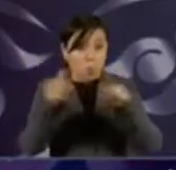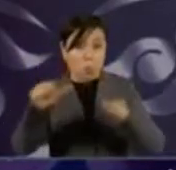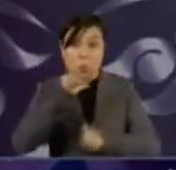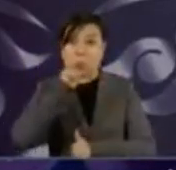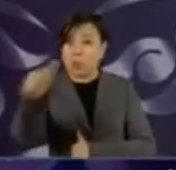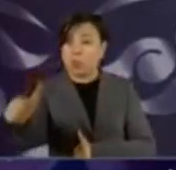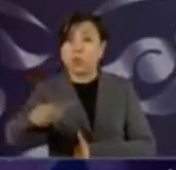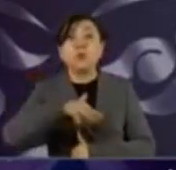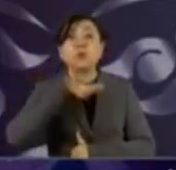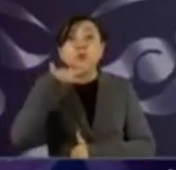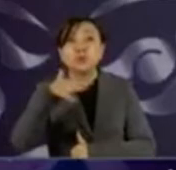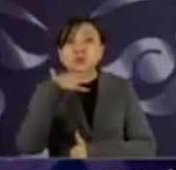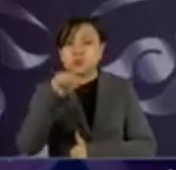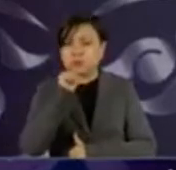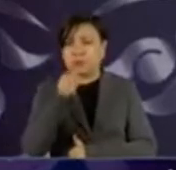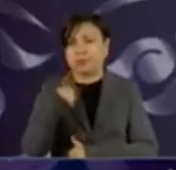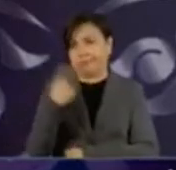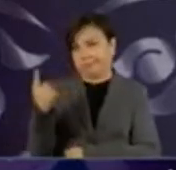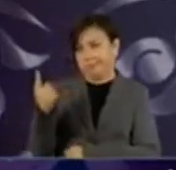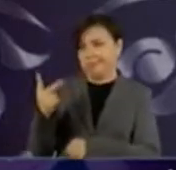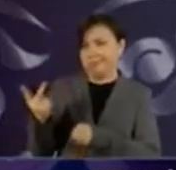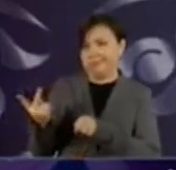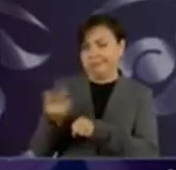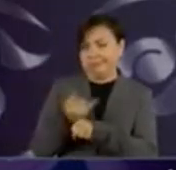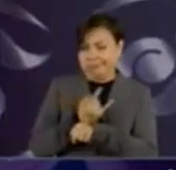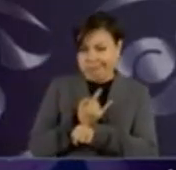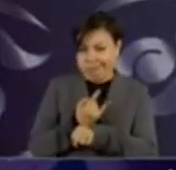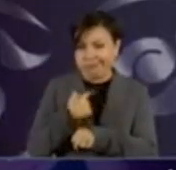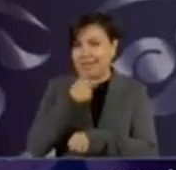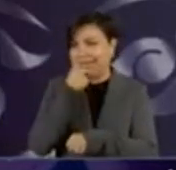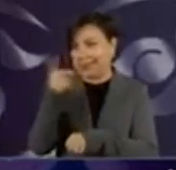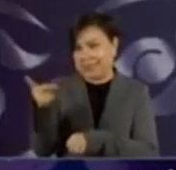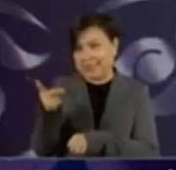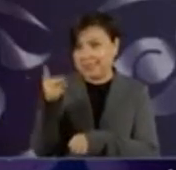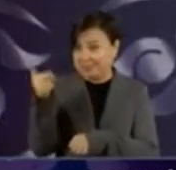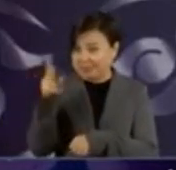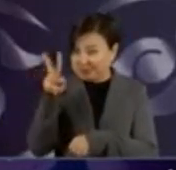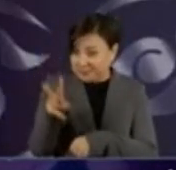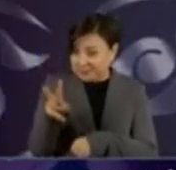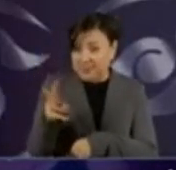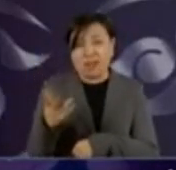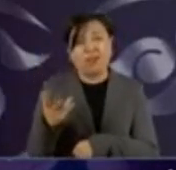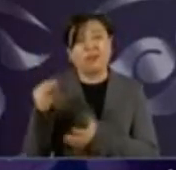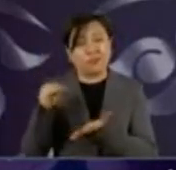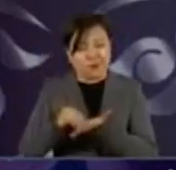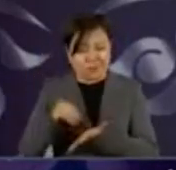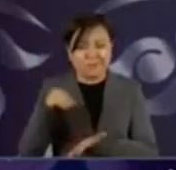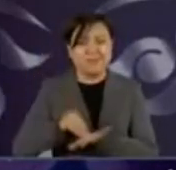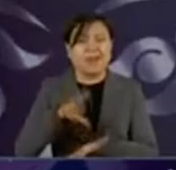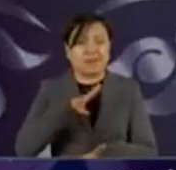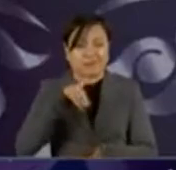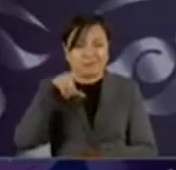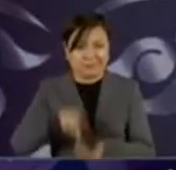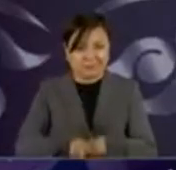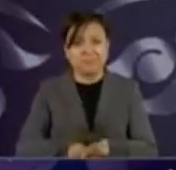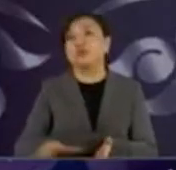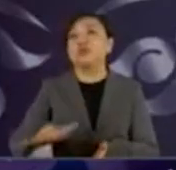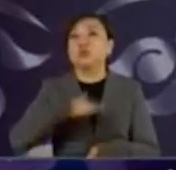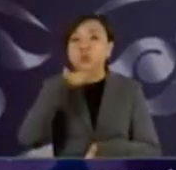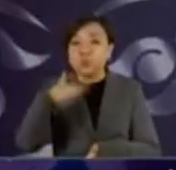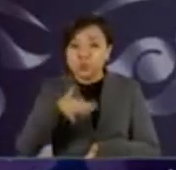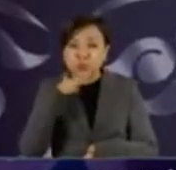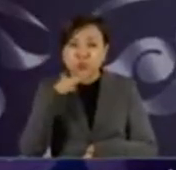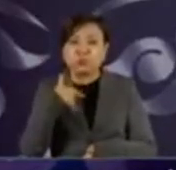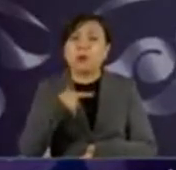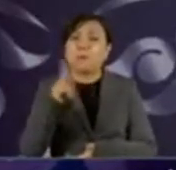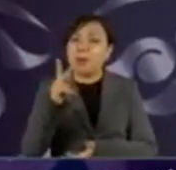todos, como si esto se acabara solamente porque el presidente no lo dice. Lo que requiere los ciudadanos de este país es que haya